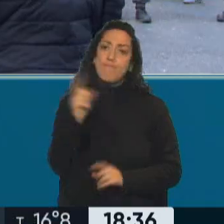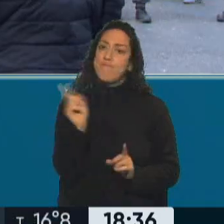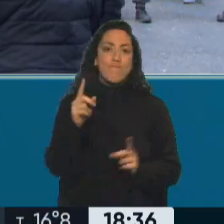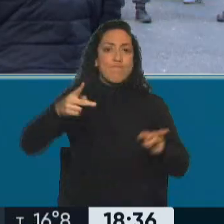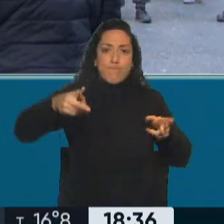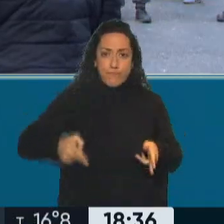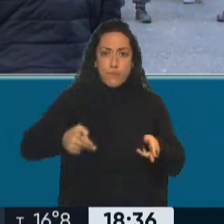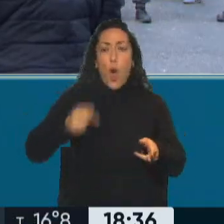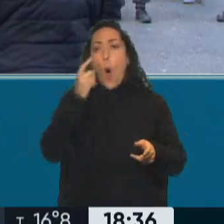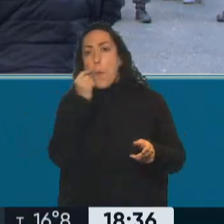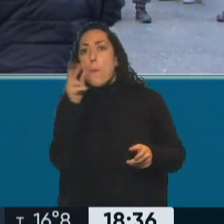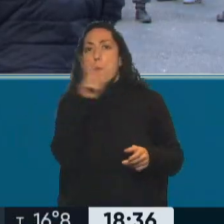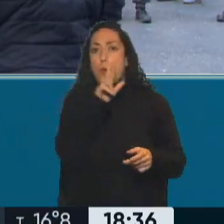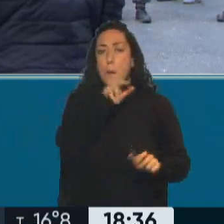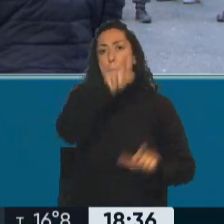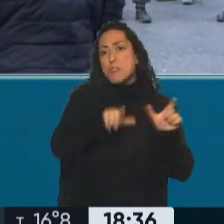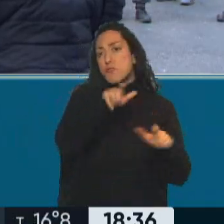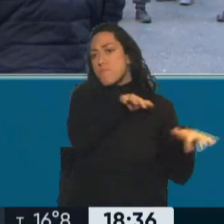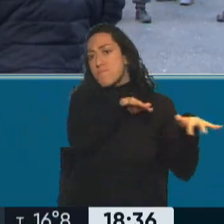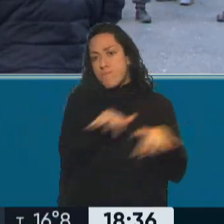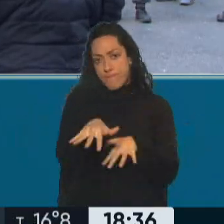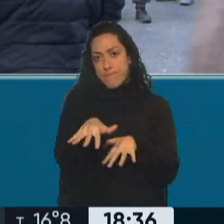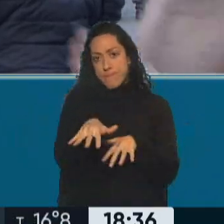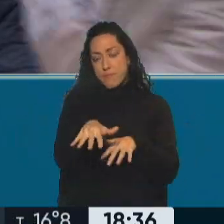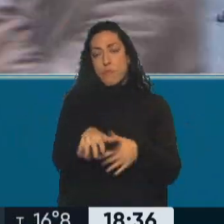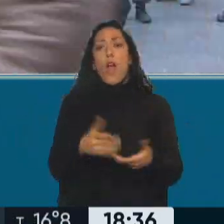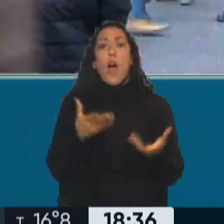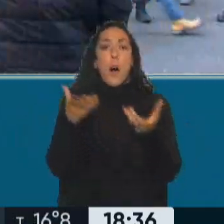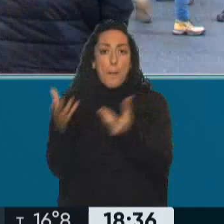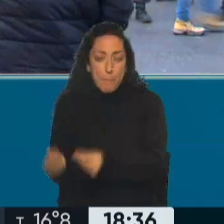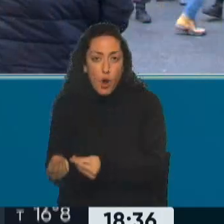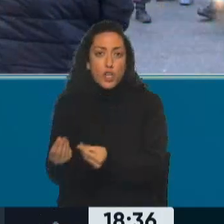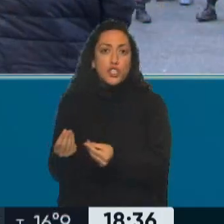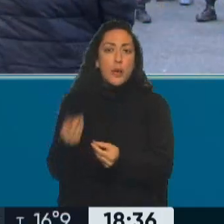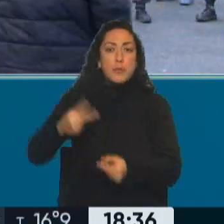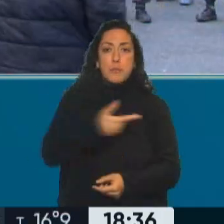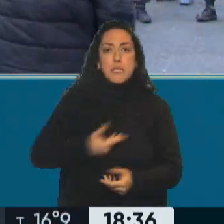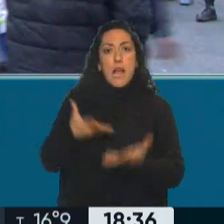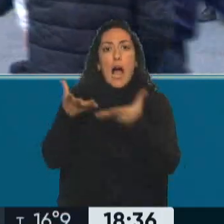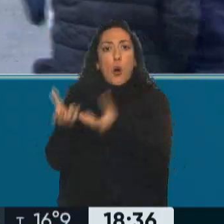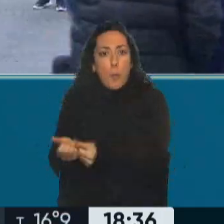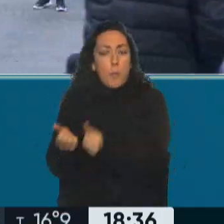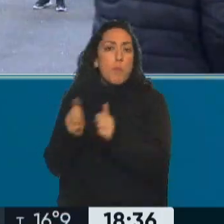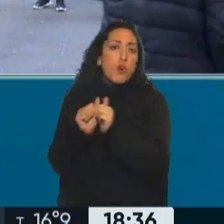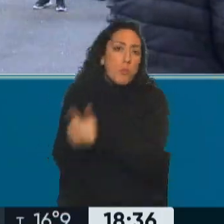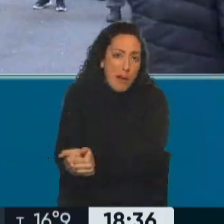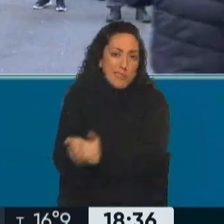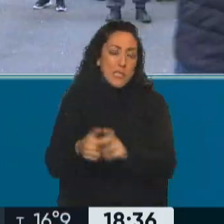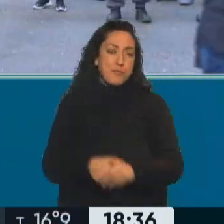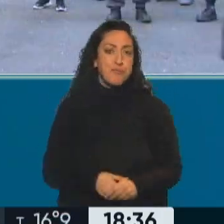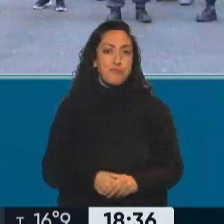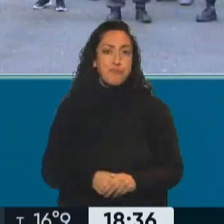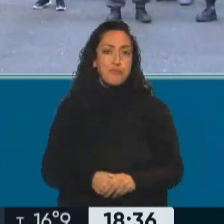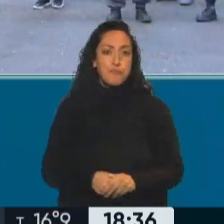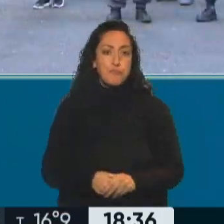hombres y mujeres acompañan apoyan a la vicepresidenta de la nación cristina